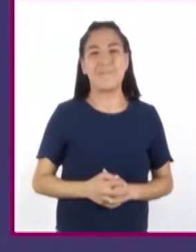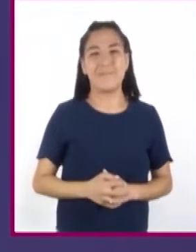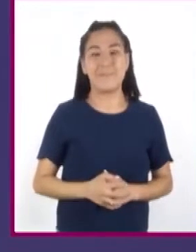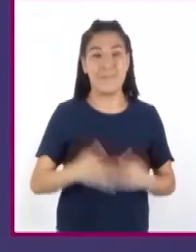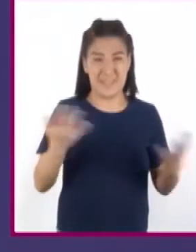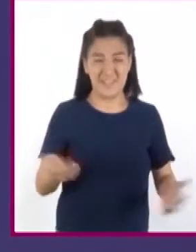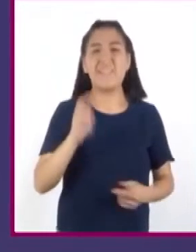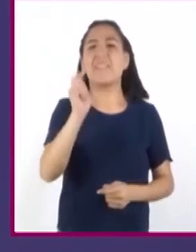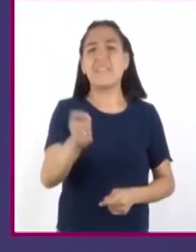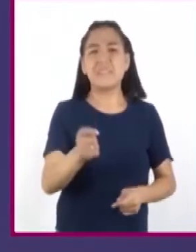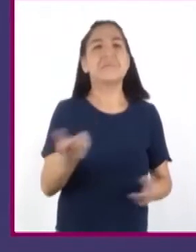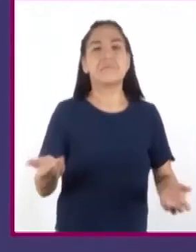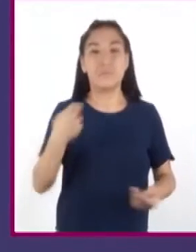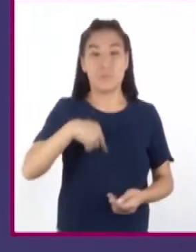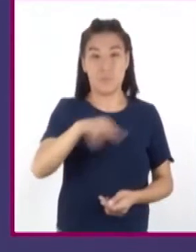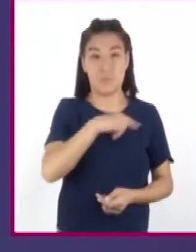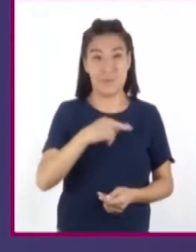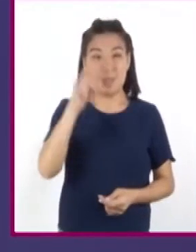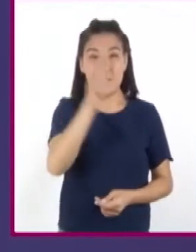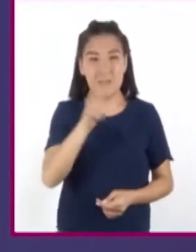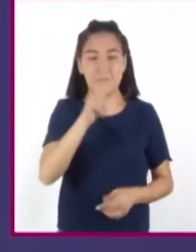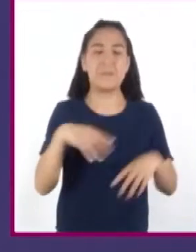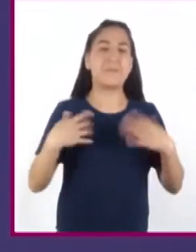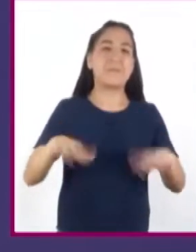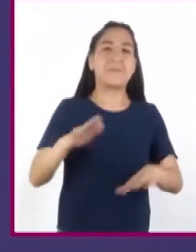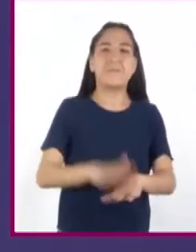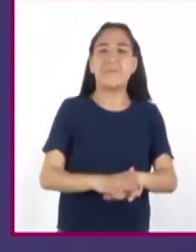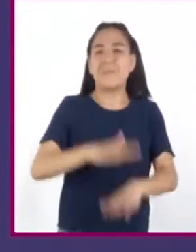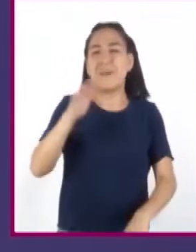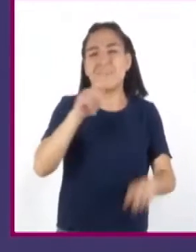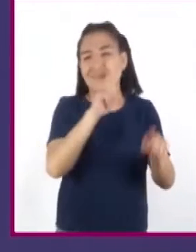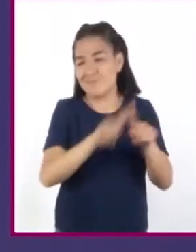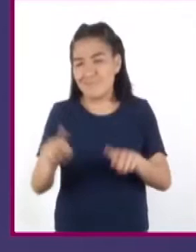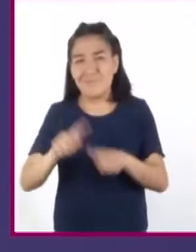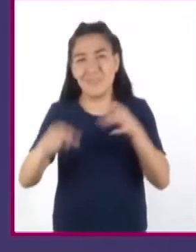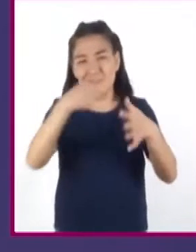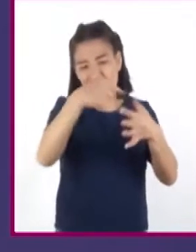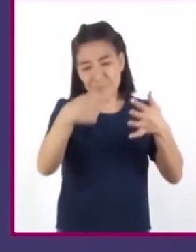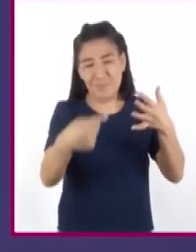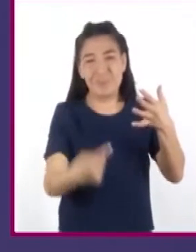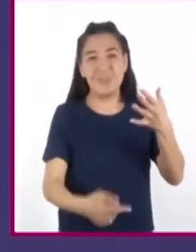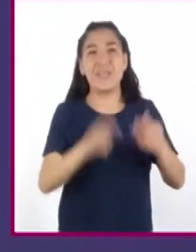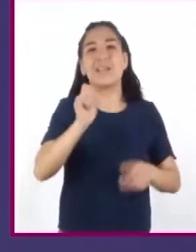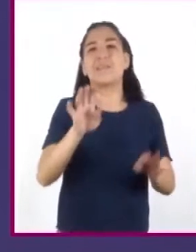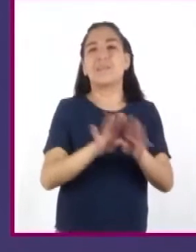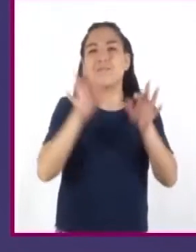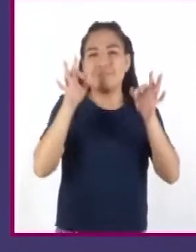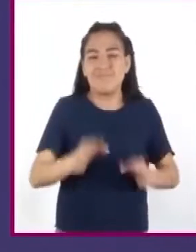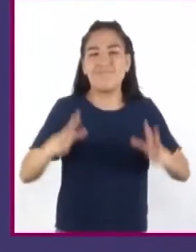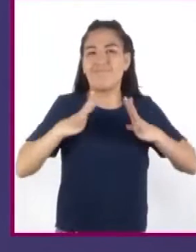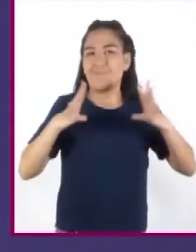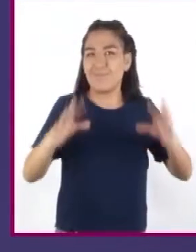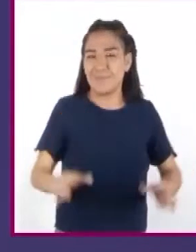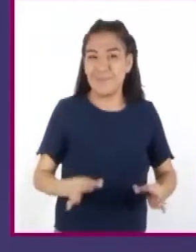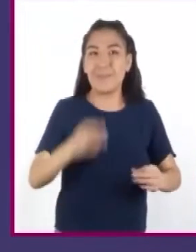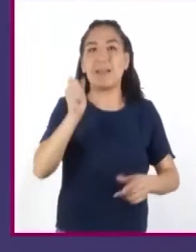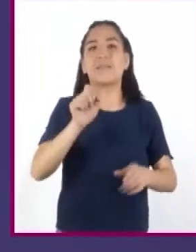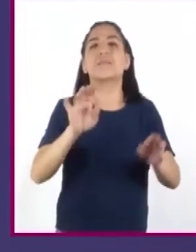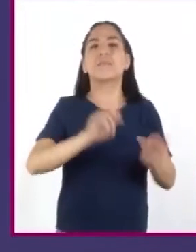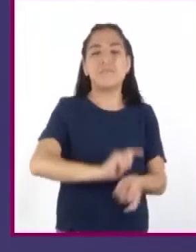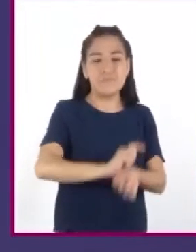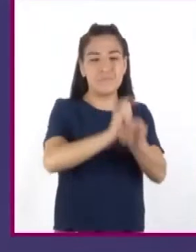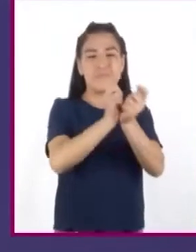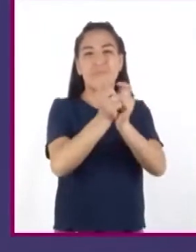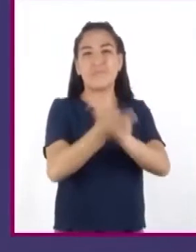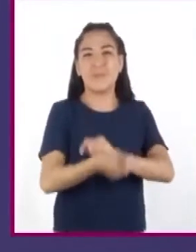Eso significa que nuestra lengua es riquísima, tanto por lo que trae desde sus orígenes como por lo que ha ido tomando